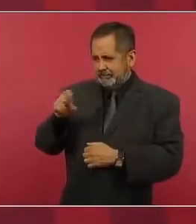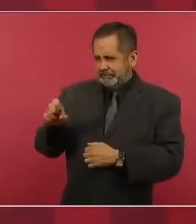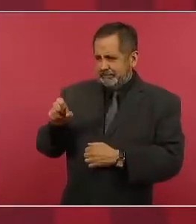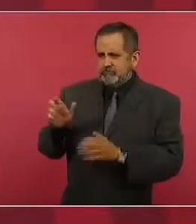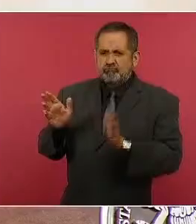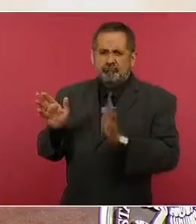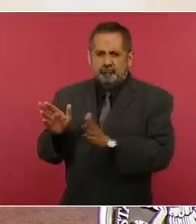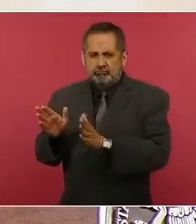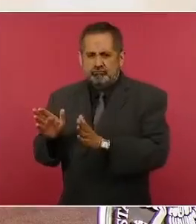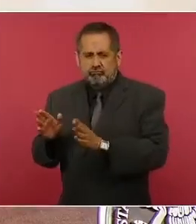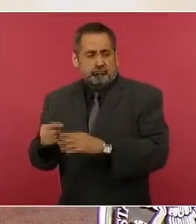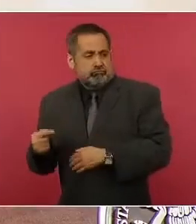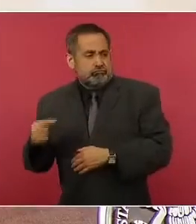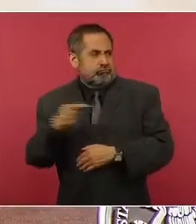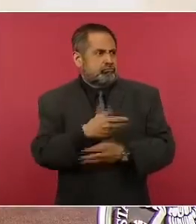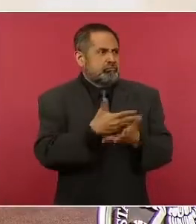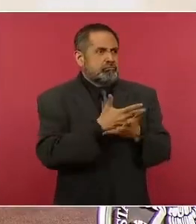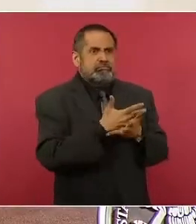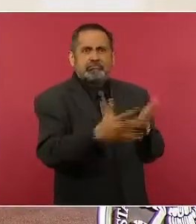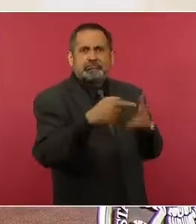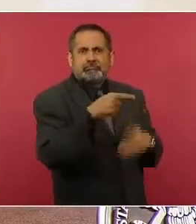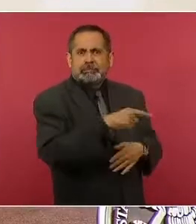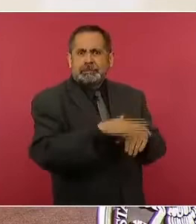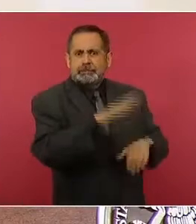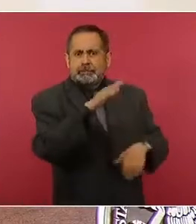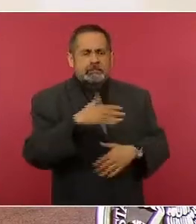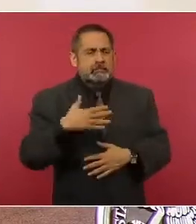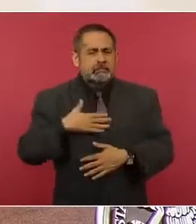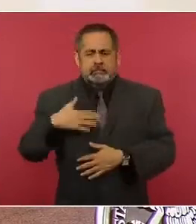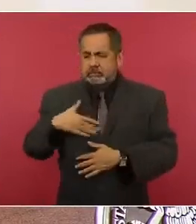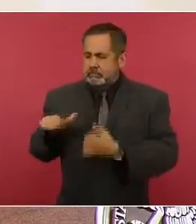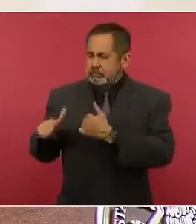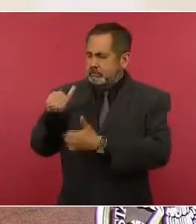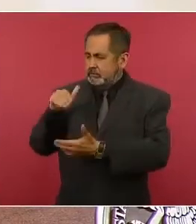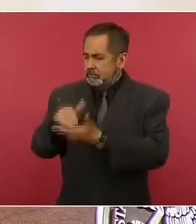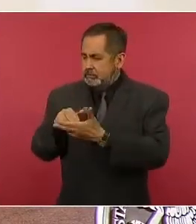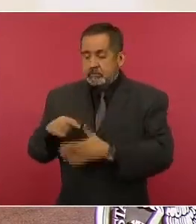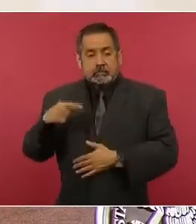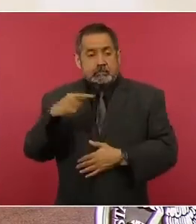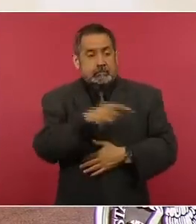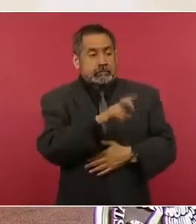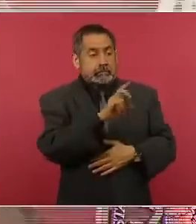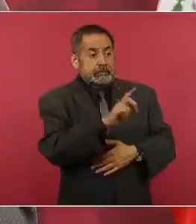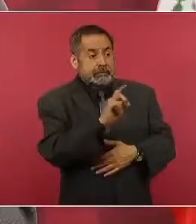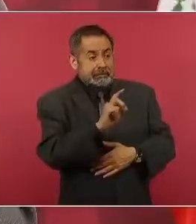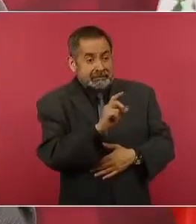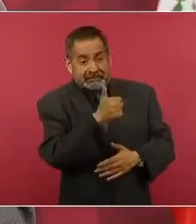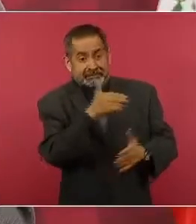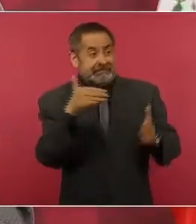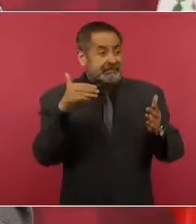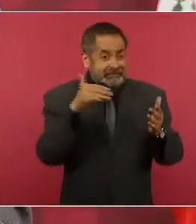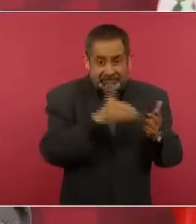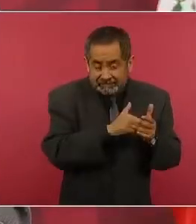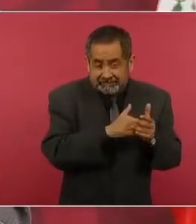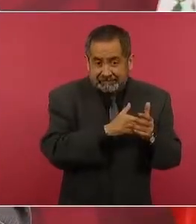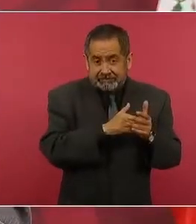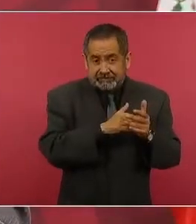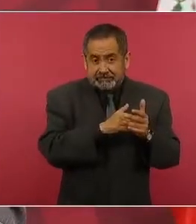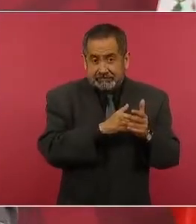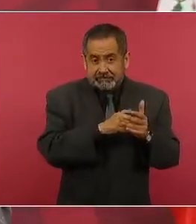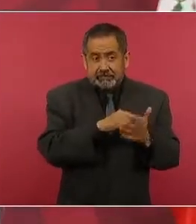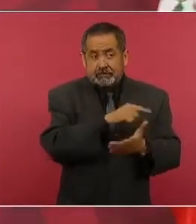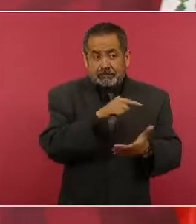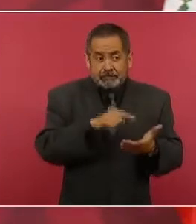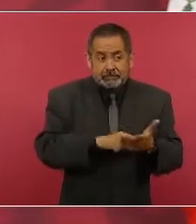que tiene 12,000 metros cuadrados. Este tiene 36,000 en Valle